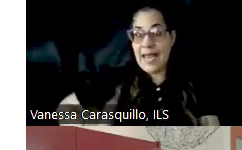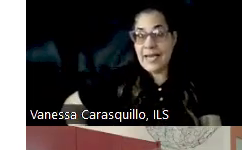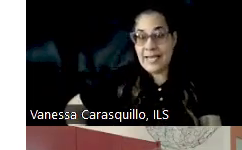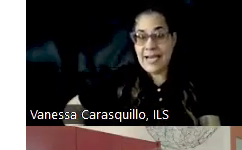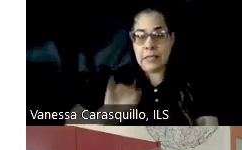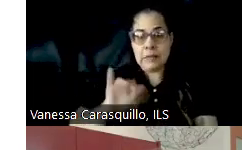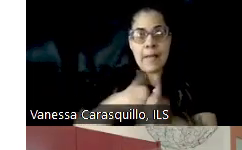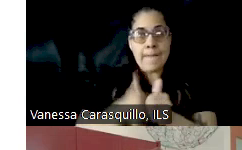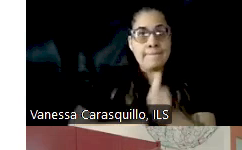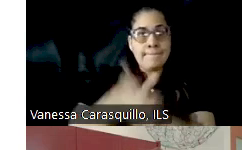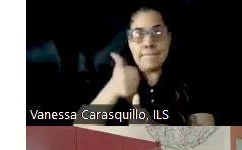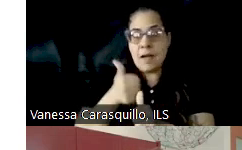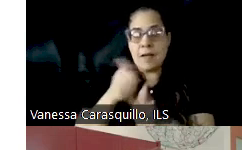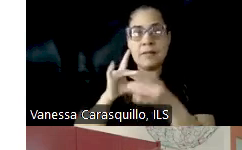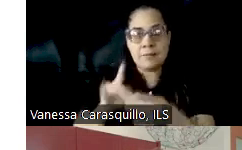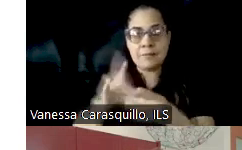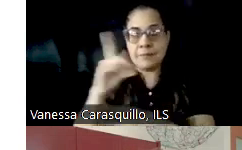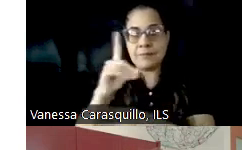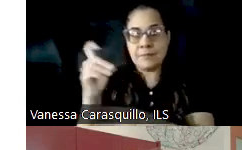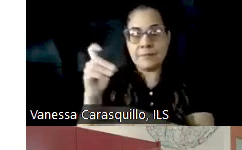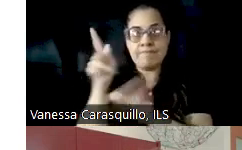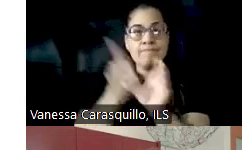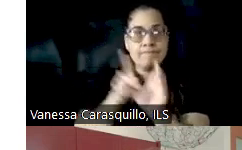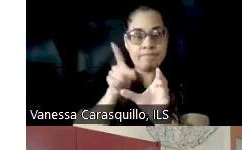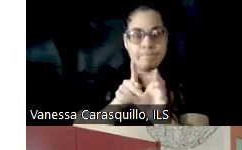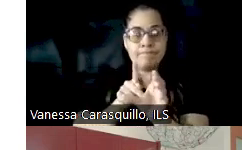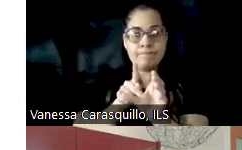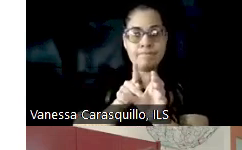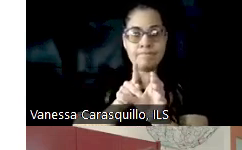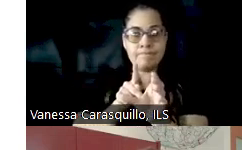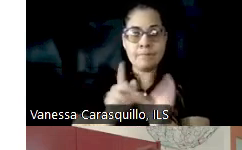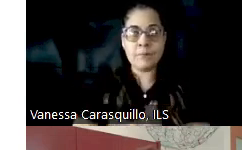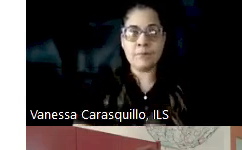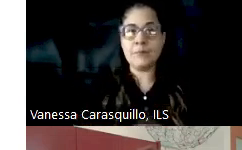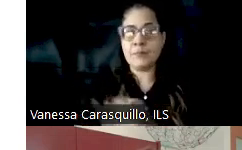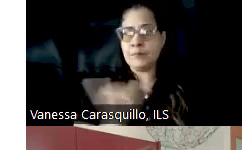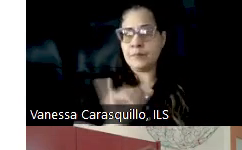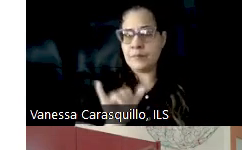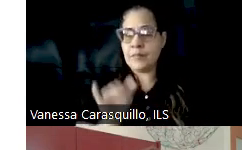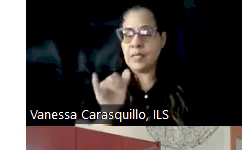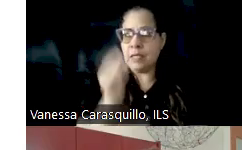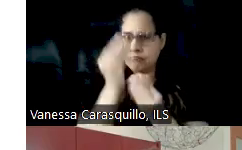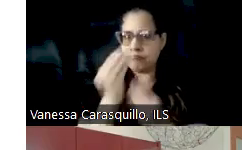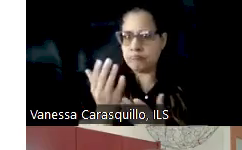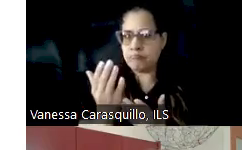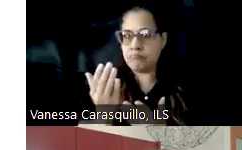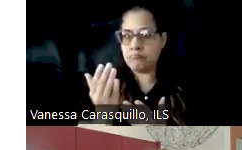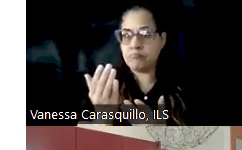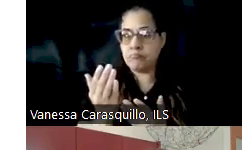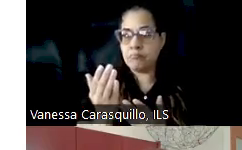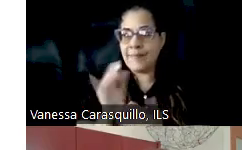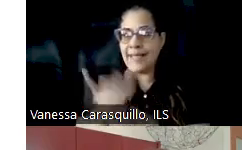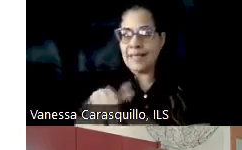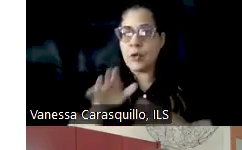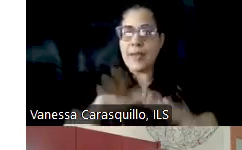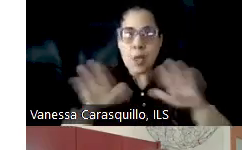relaciona con diagnósticos psiquiátricos comórbidos. Cabe señalar que esto no es exacto en la